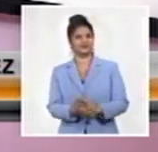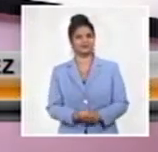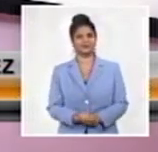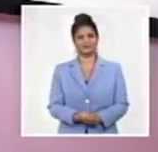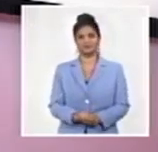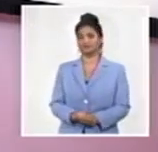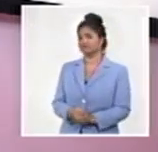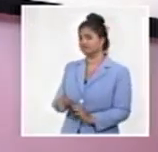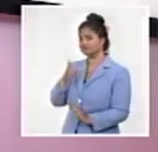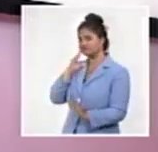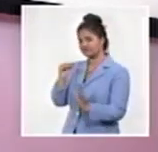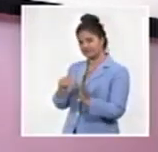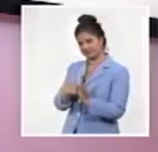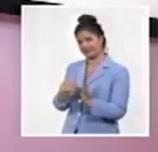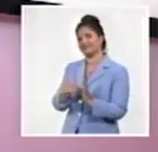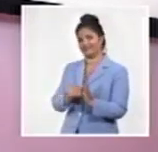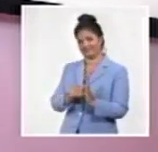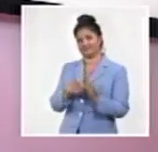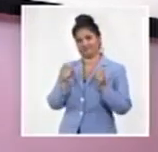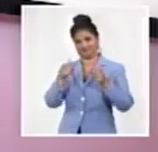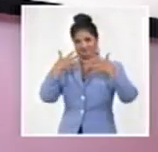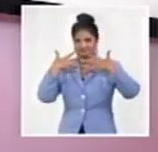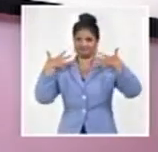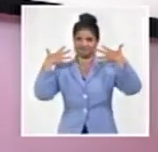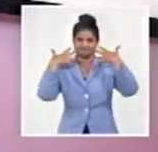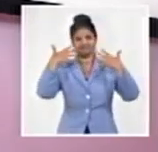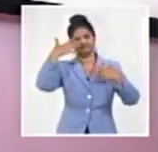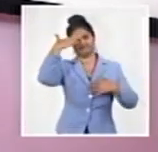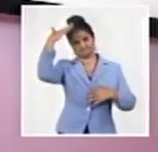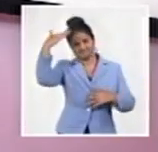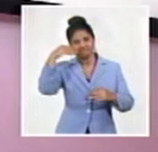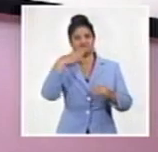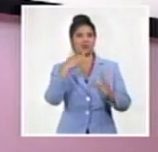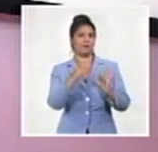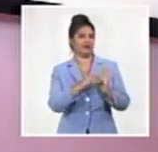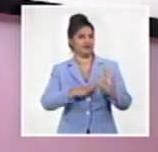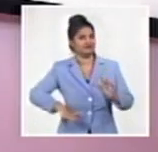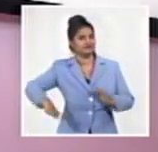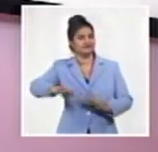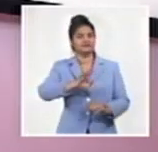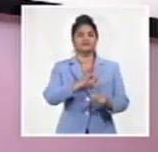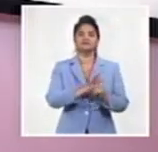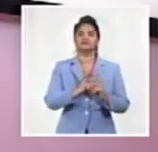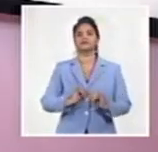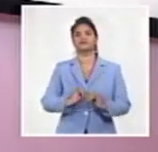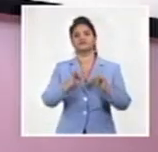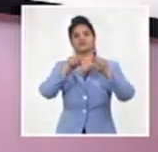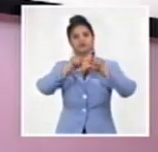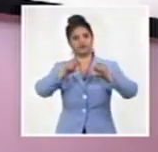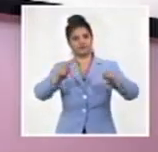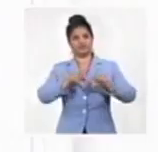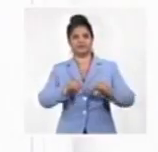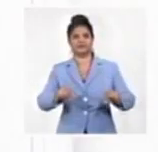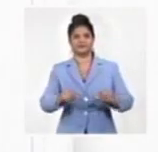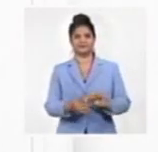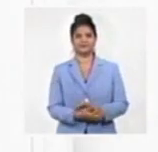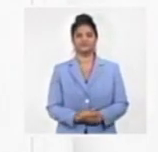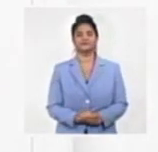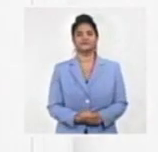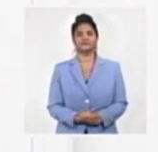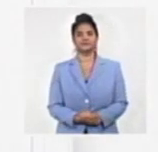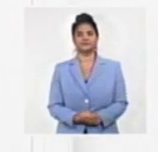informaciones. ¿Cómo estás, Adiel? Todo bien, Diana, ¿y tú? Muy bien. Me alegro. Saludos, amigos. Como es habitual, comenzamos con los titulares de esta jornada.